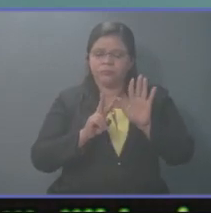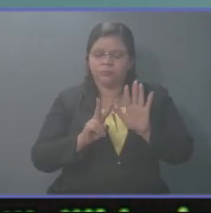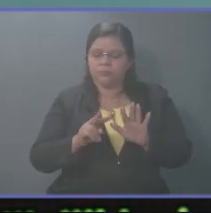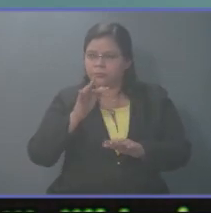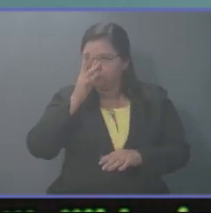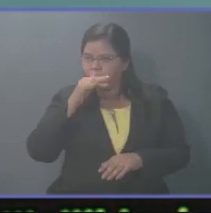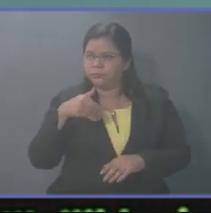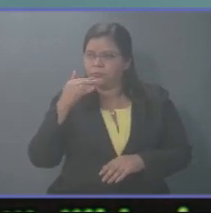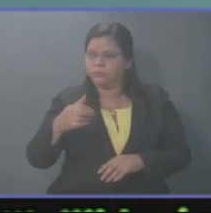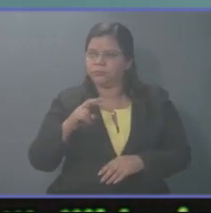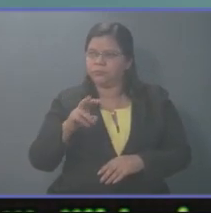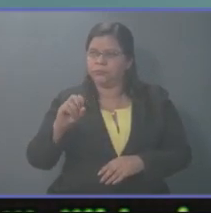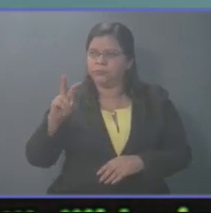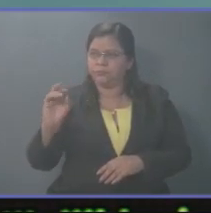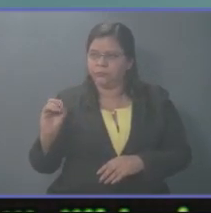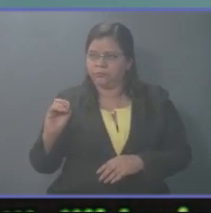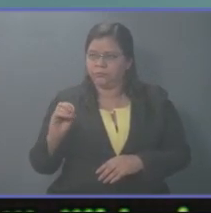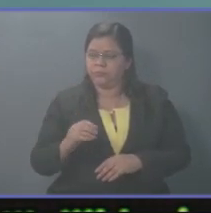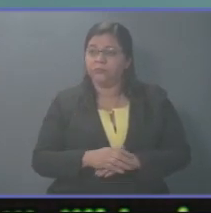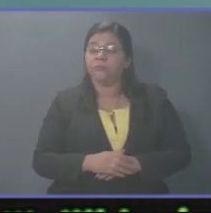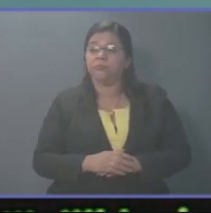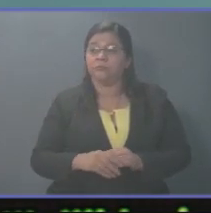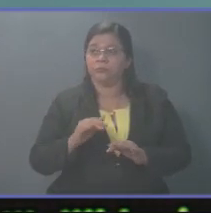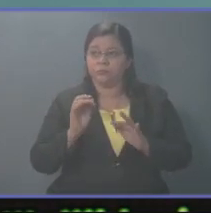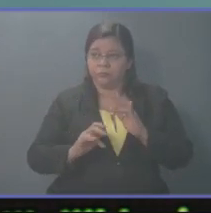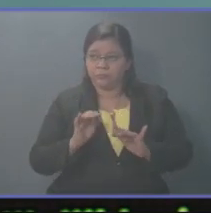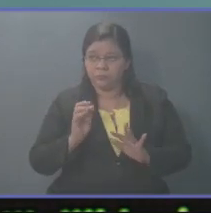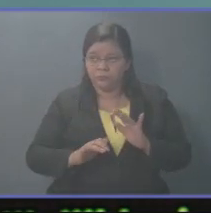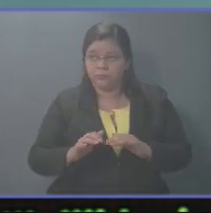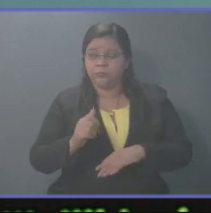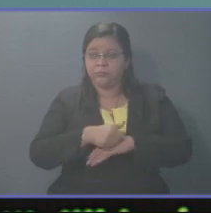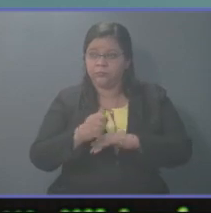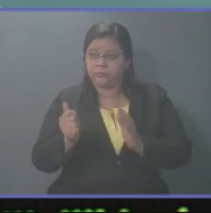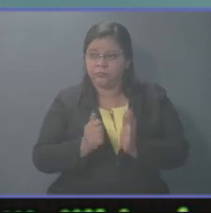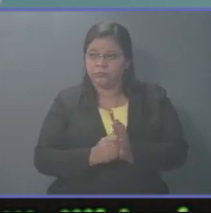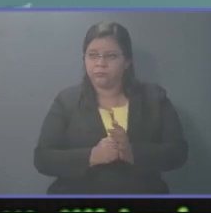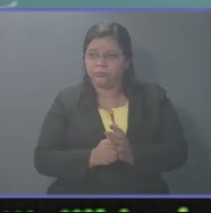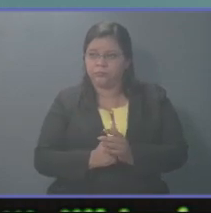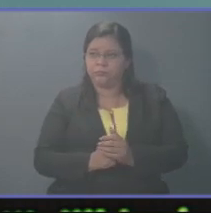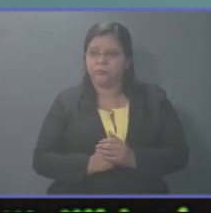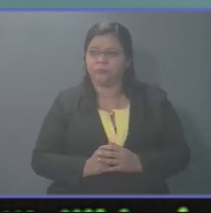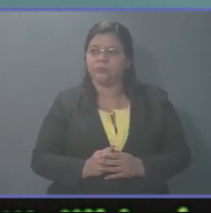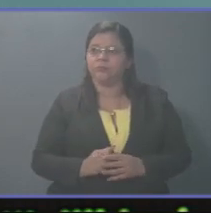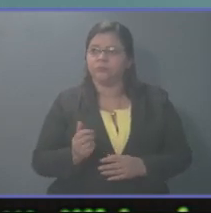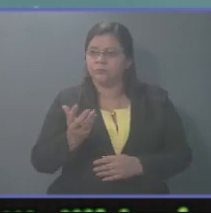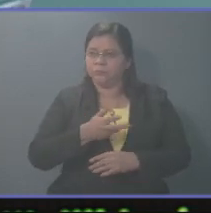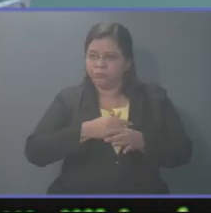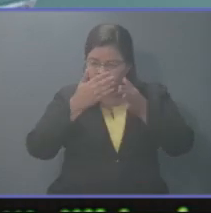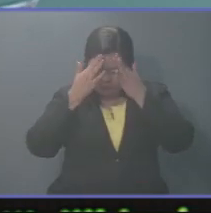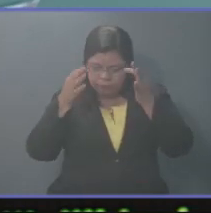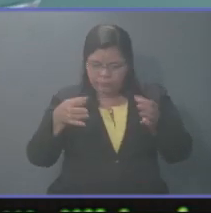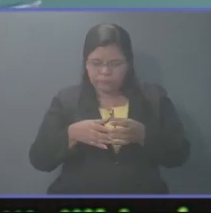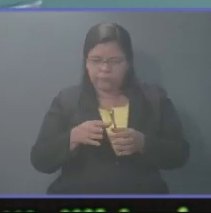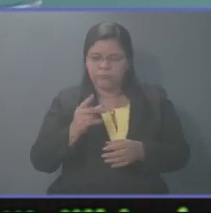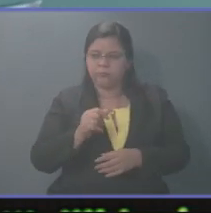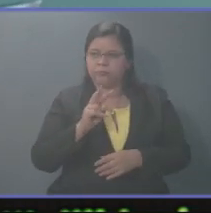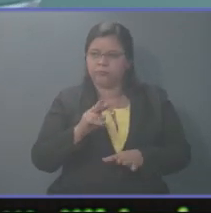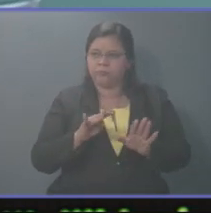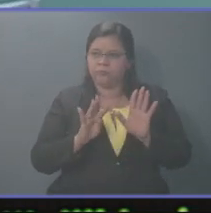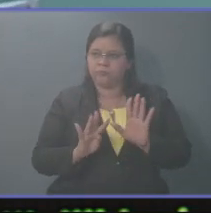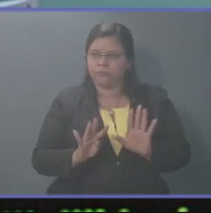febrero de 2020. Señores secretarios y secretarias de la Asamblea Legislativa, presente. Dictamen número